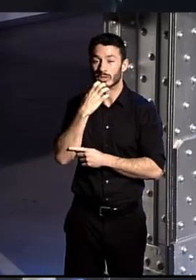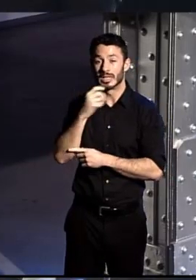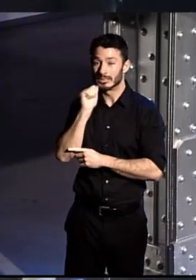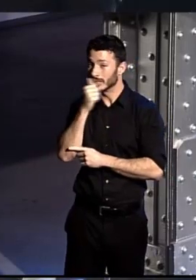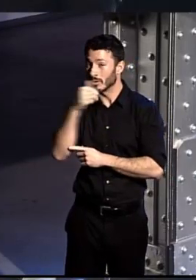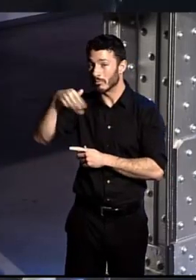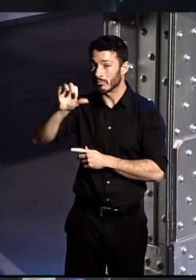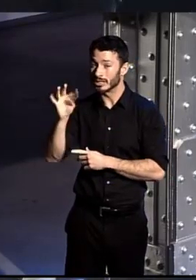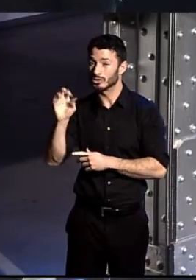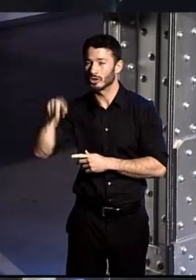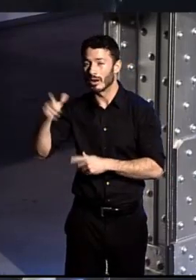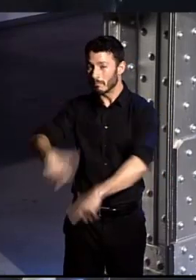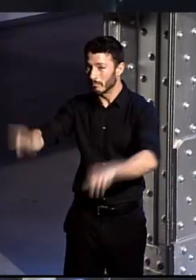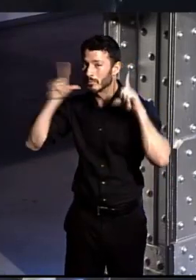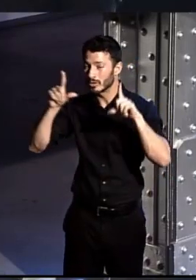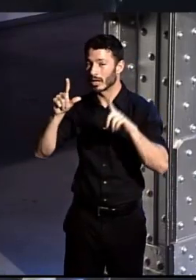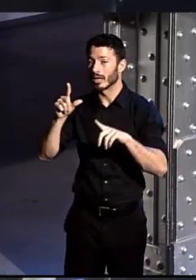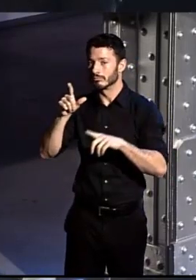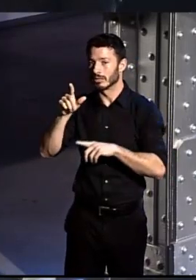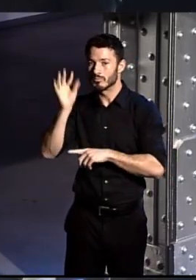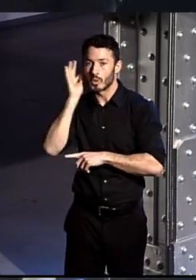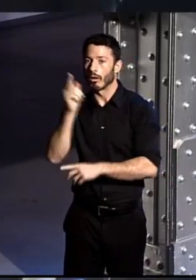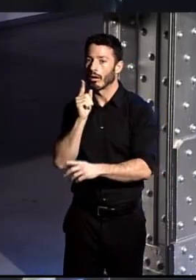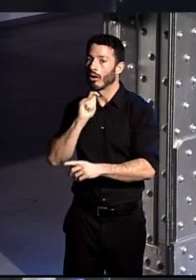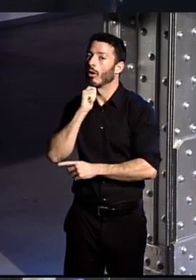Maston. Son personajes misóginos y yo no sé si a lo mejor por ahí